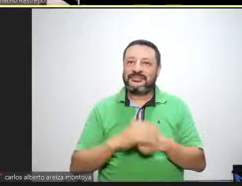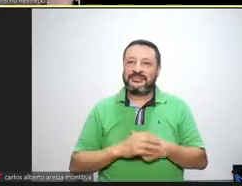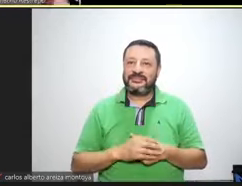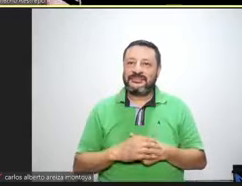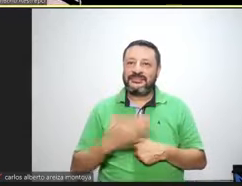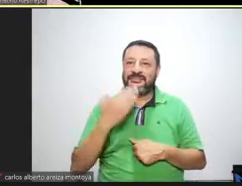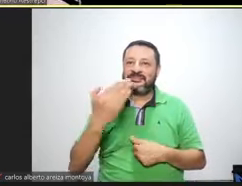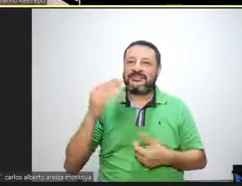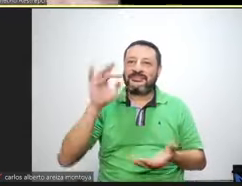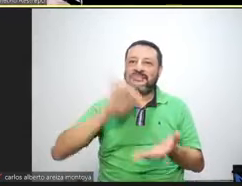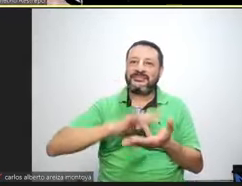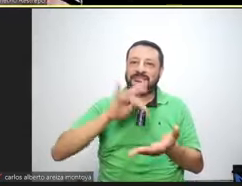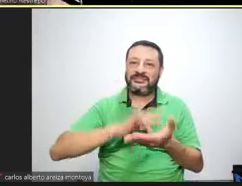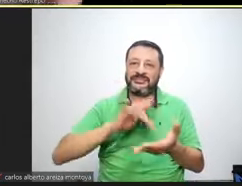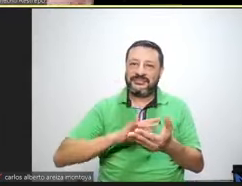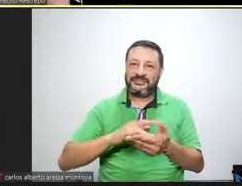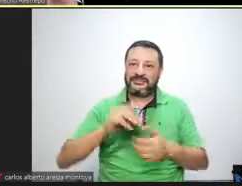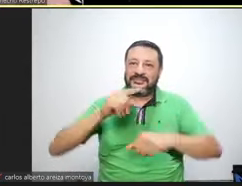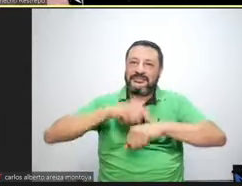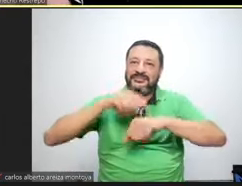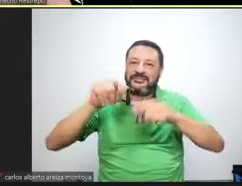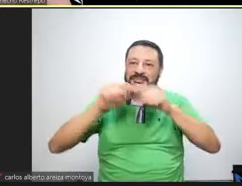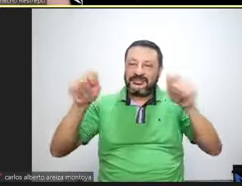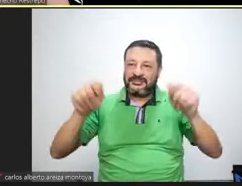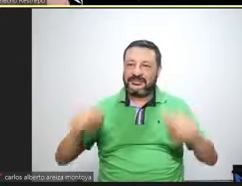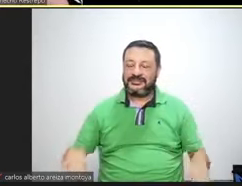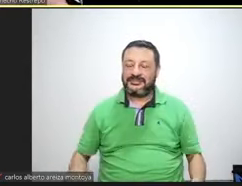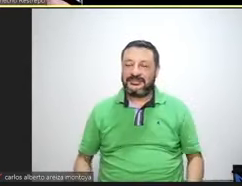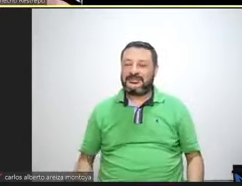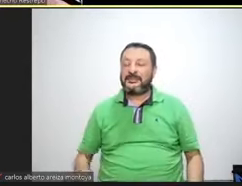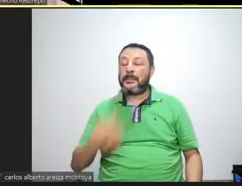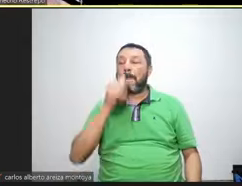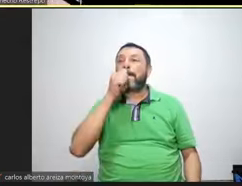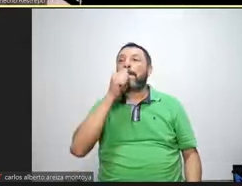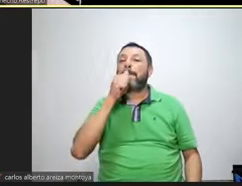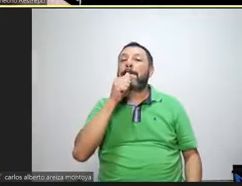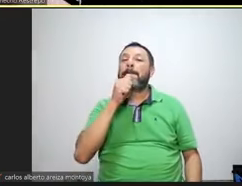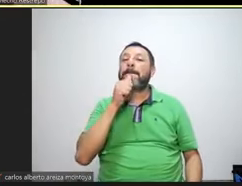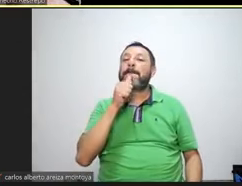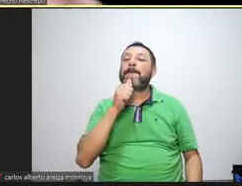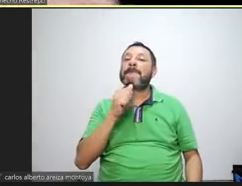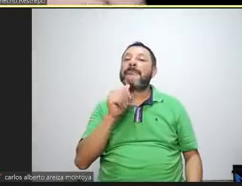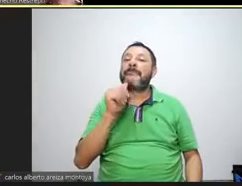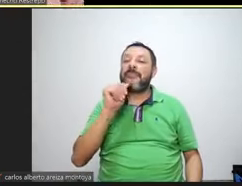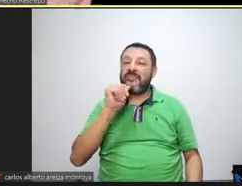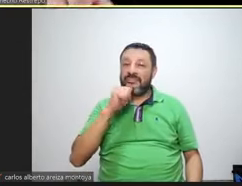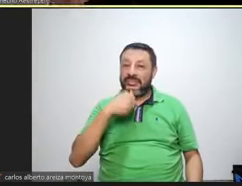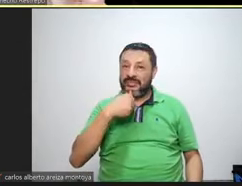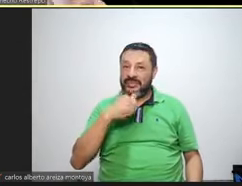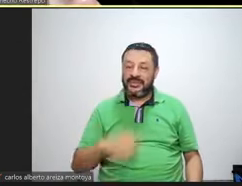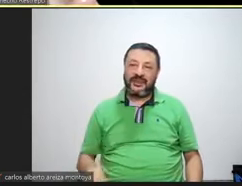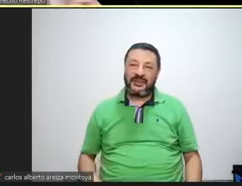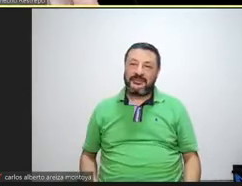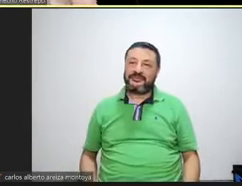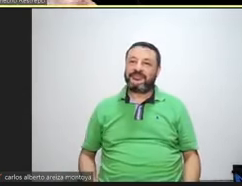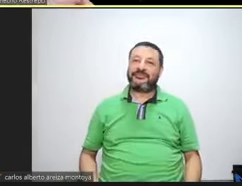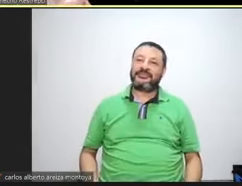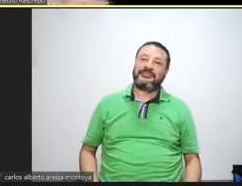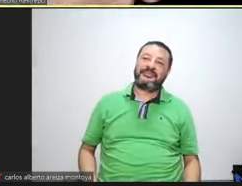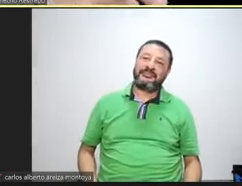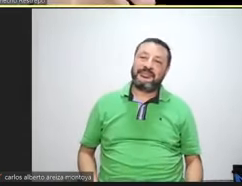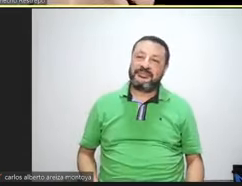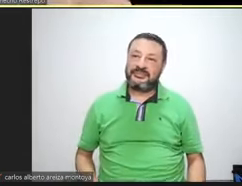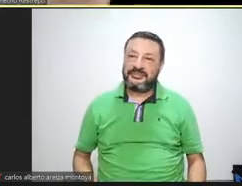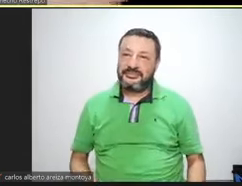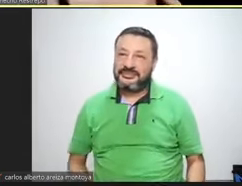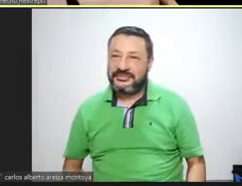acompañarnos, por sacar el tiempo. Cuando hablamos de esos sacrificios, parte de que no, normalmente no salimos en el horario habitual,